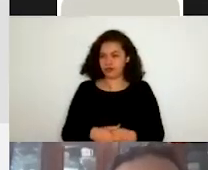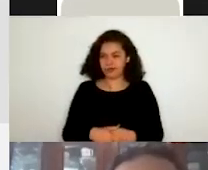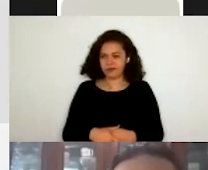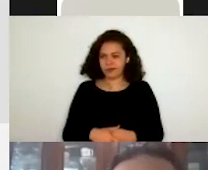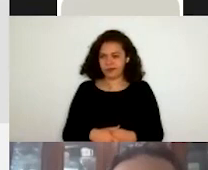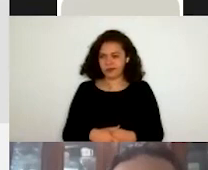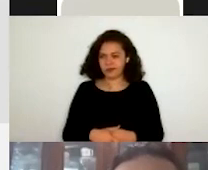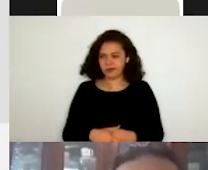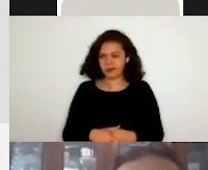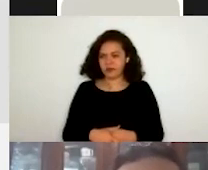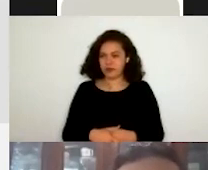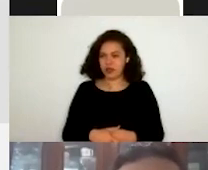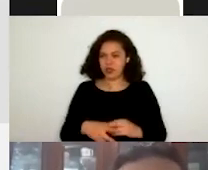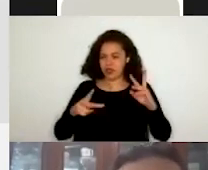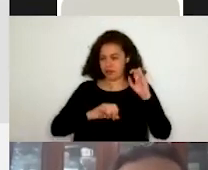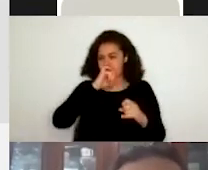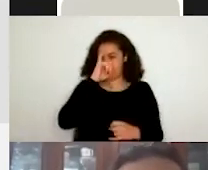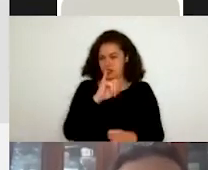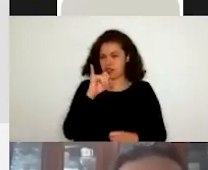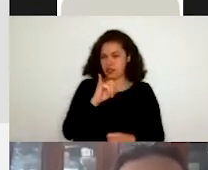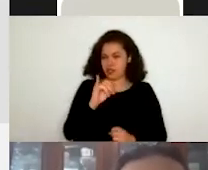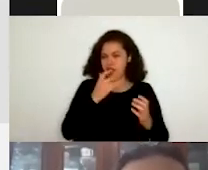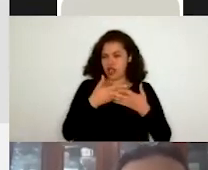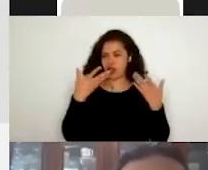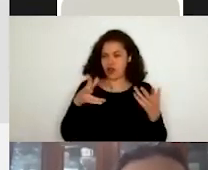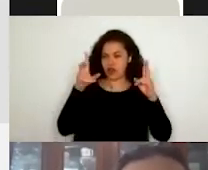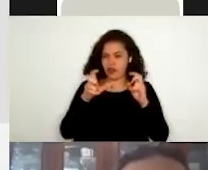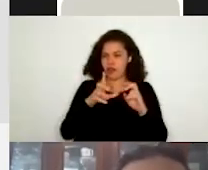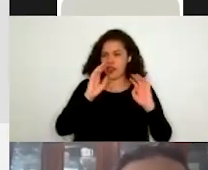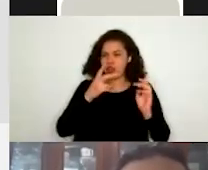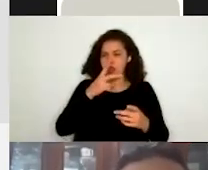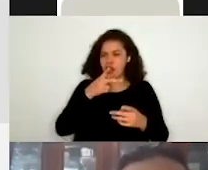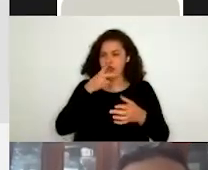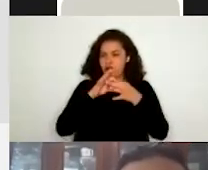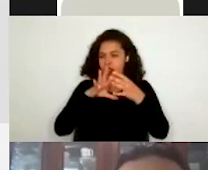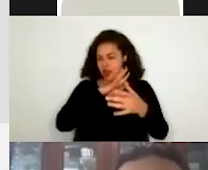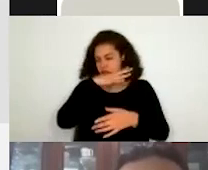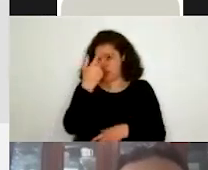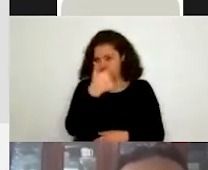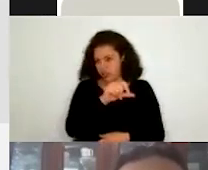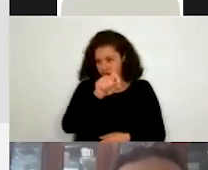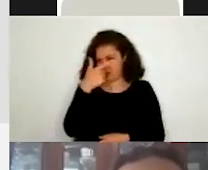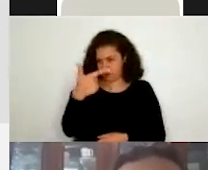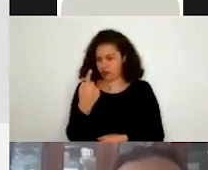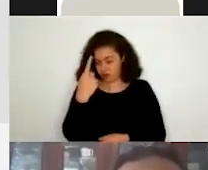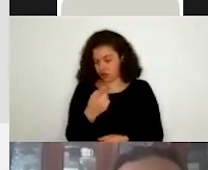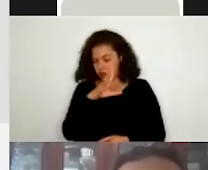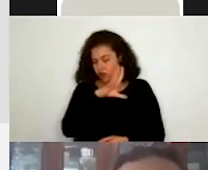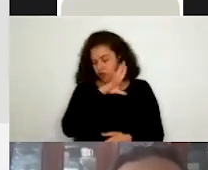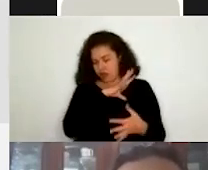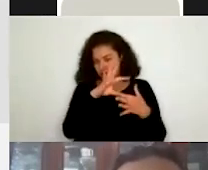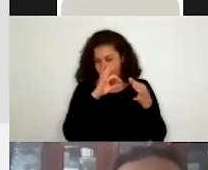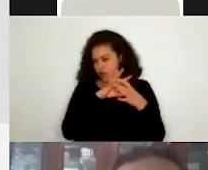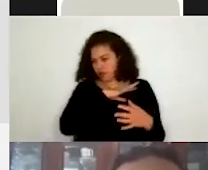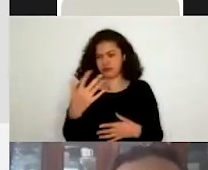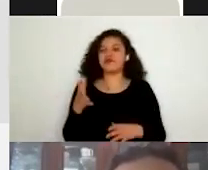En el tema 6 ya vamos a hablar acerca del contenido. 6.1, descripción general. Y nos dice, consiste en describir de manera